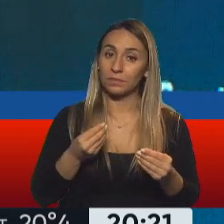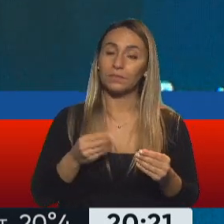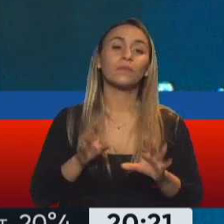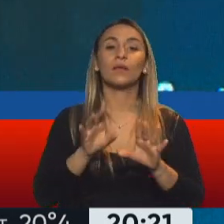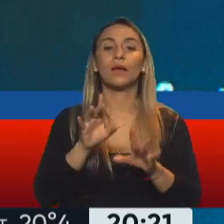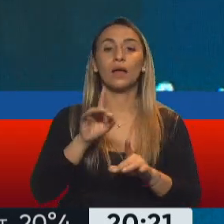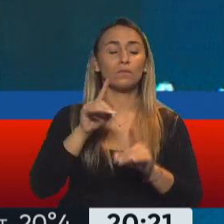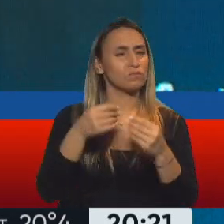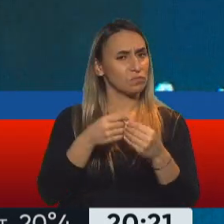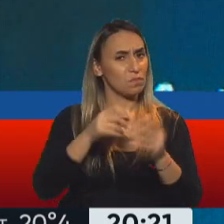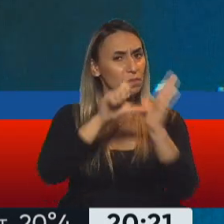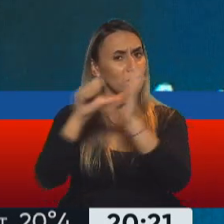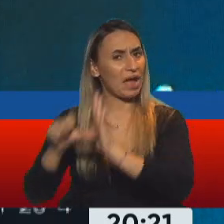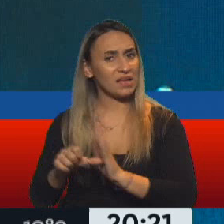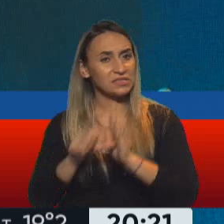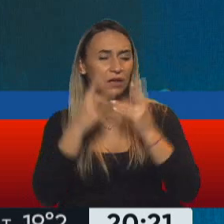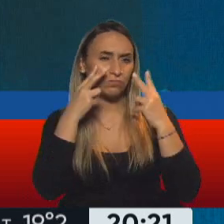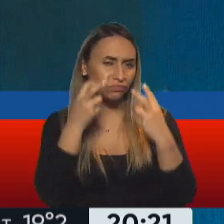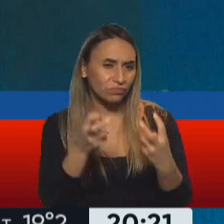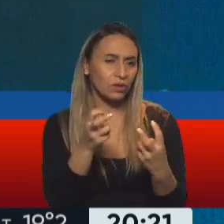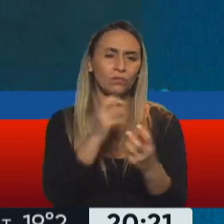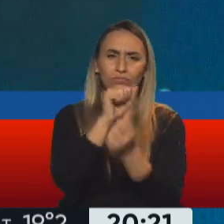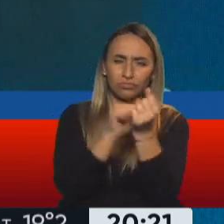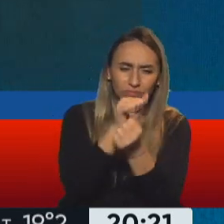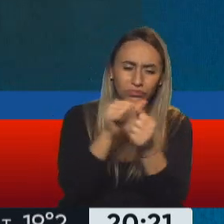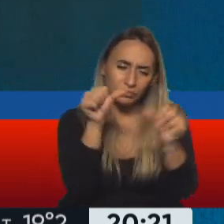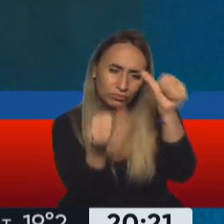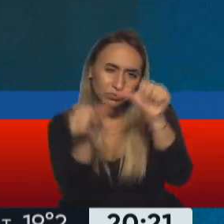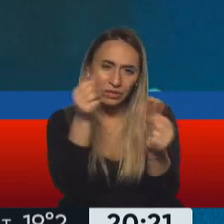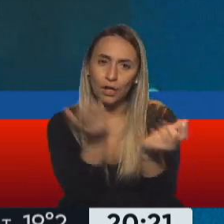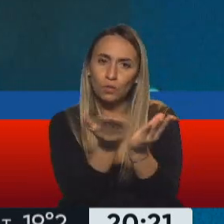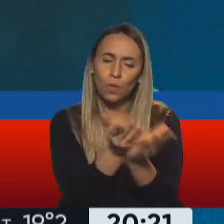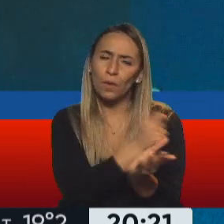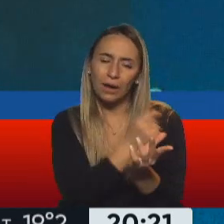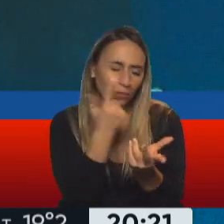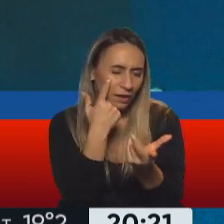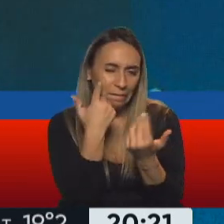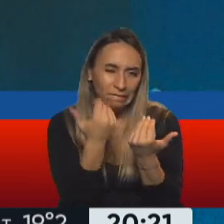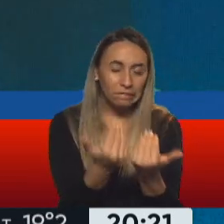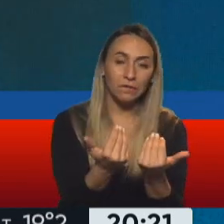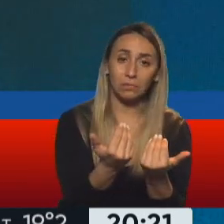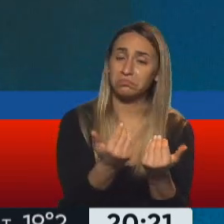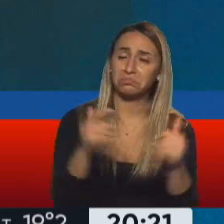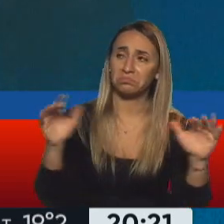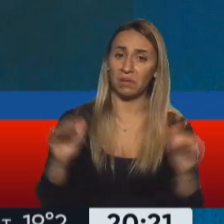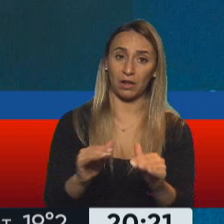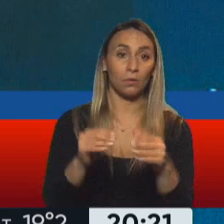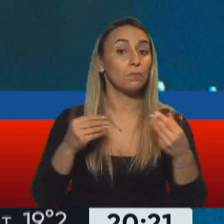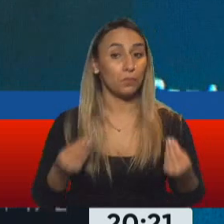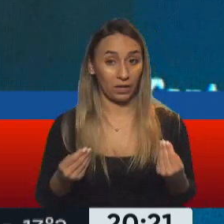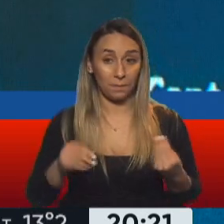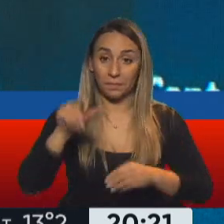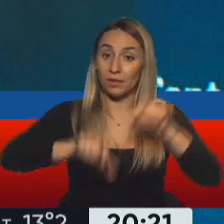el número de países que hacen estudios con vacunas. ¿Por qué razón? ¿En qué se traduce? Porque la gente,